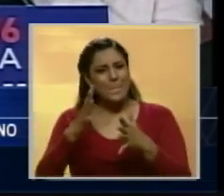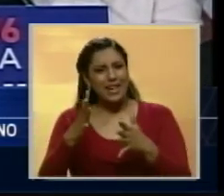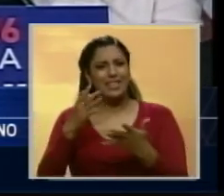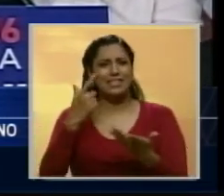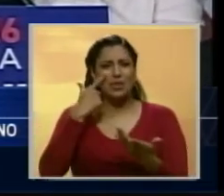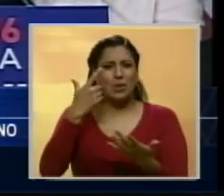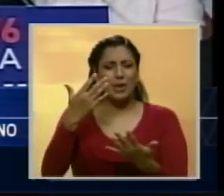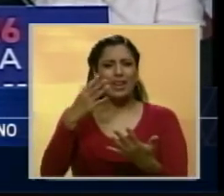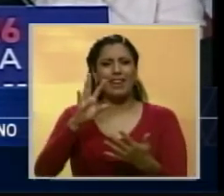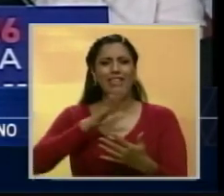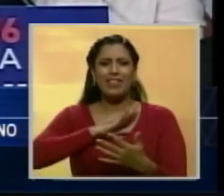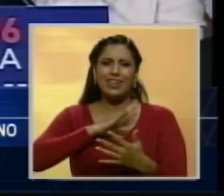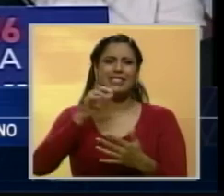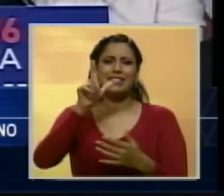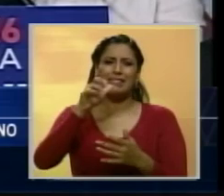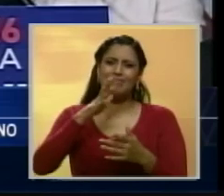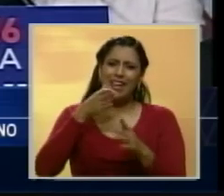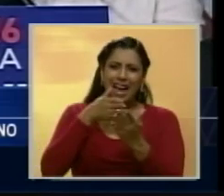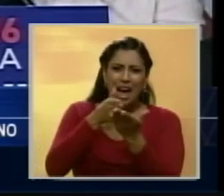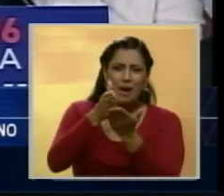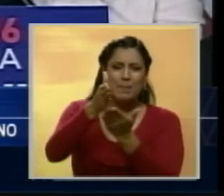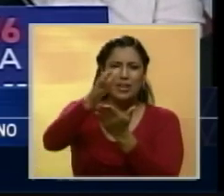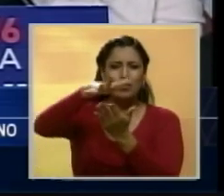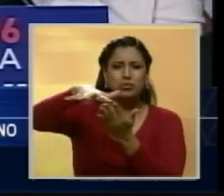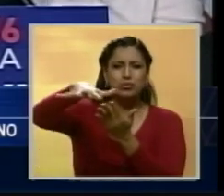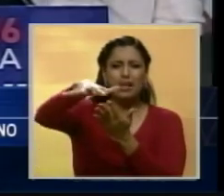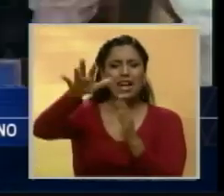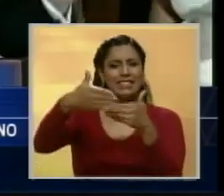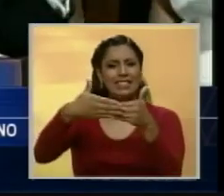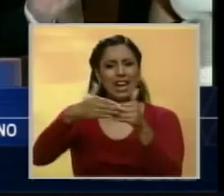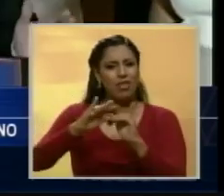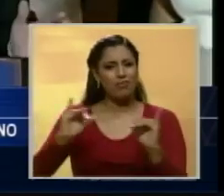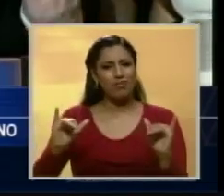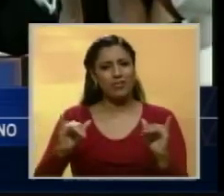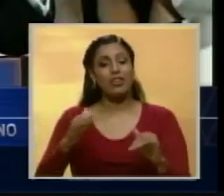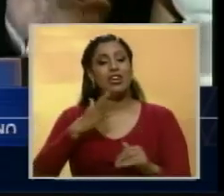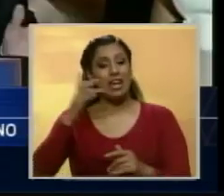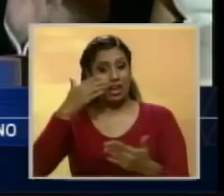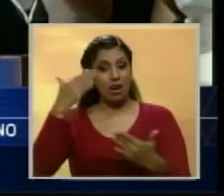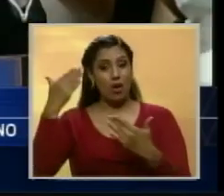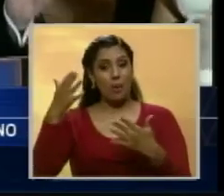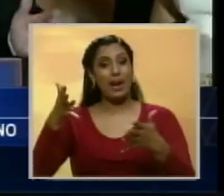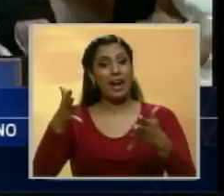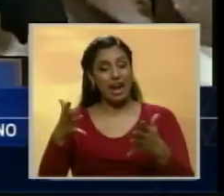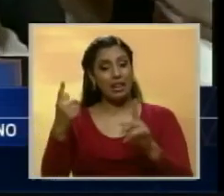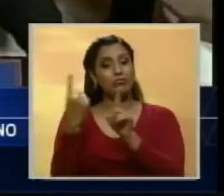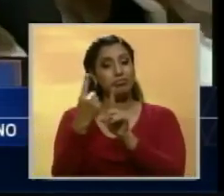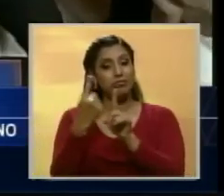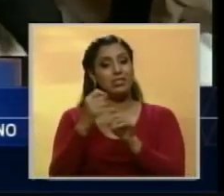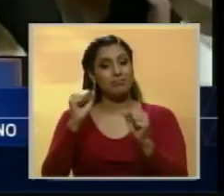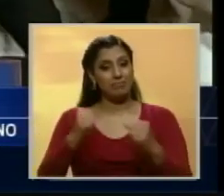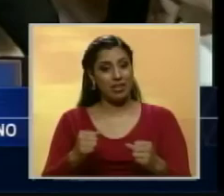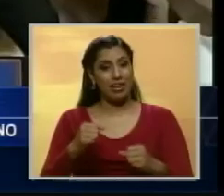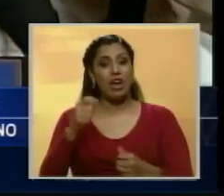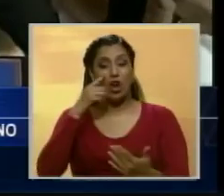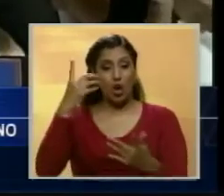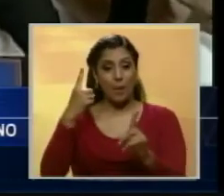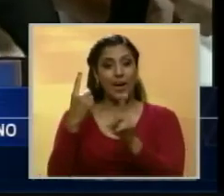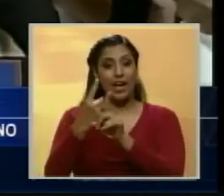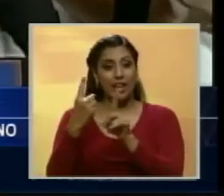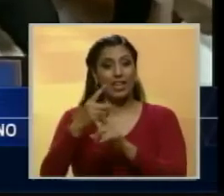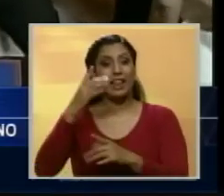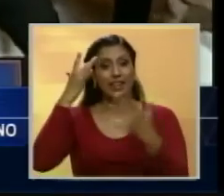parece que esa senda se ha cerrado. Él es un gran combatiente. Él es un